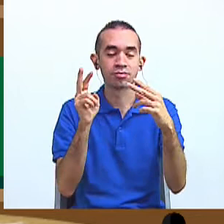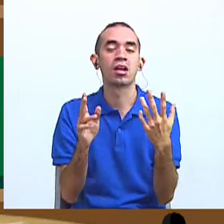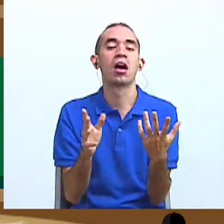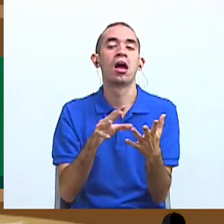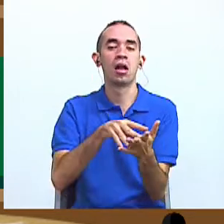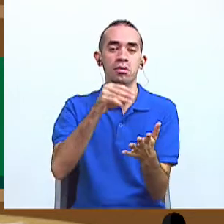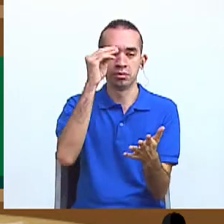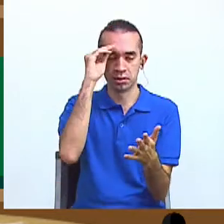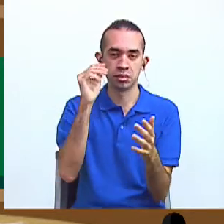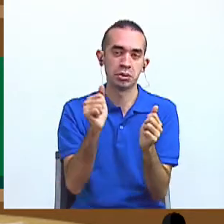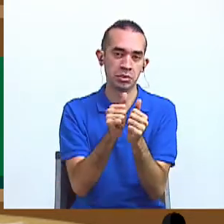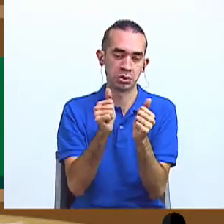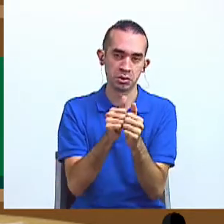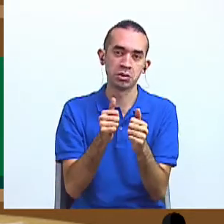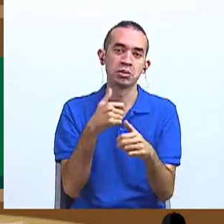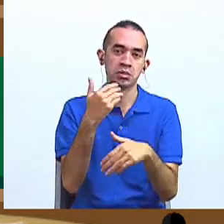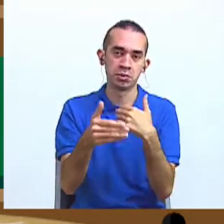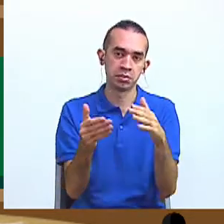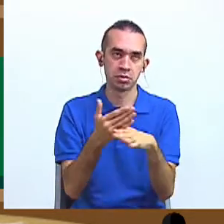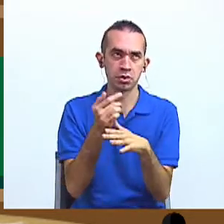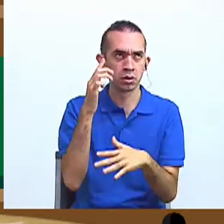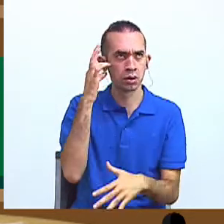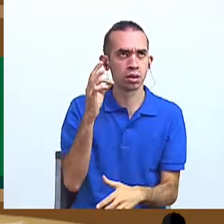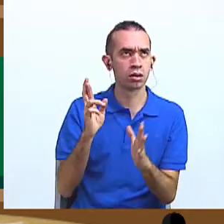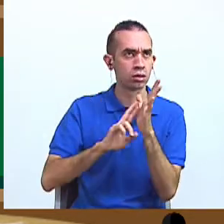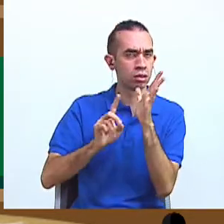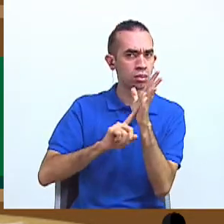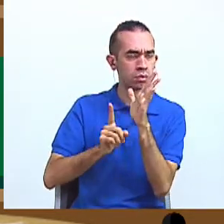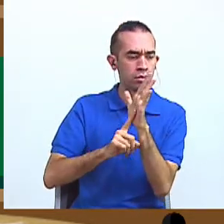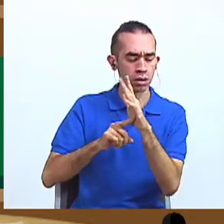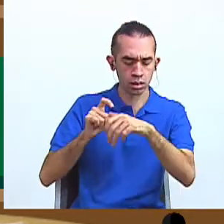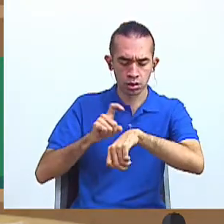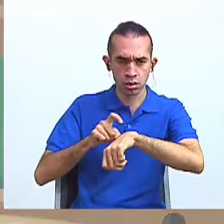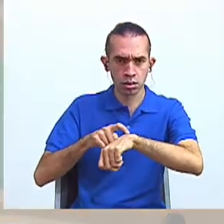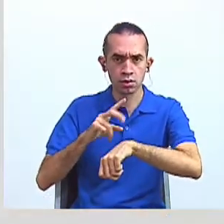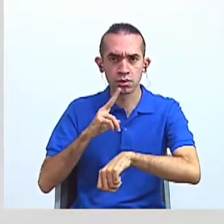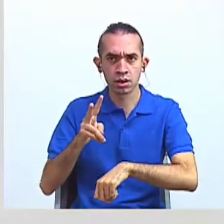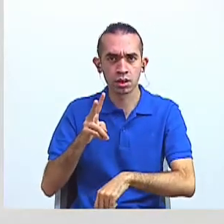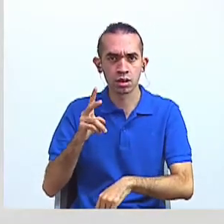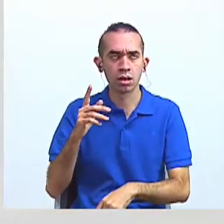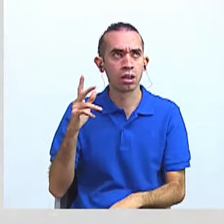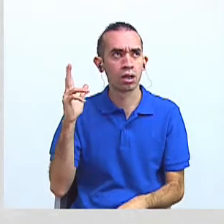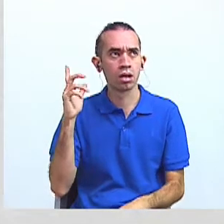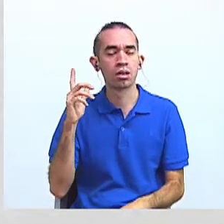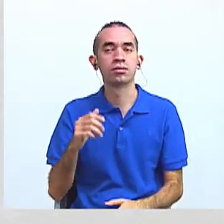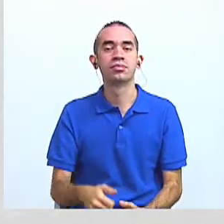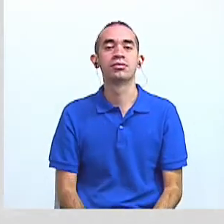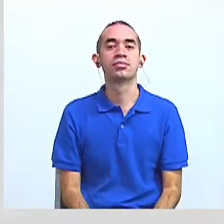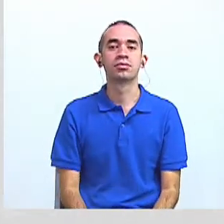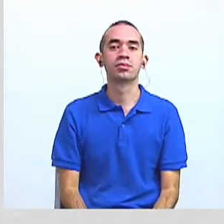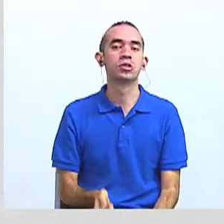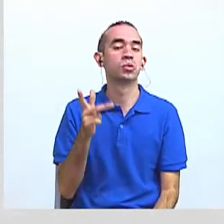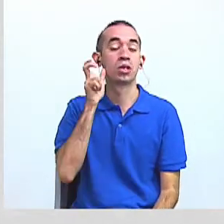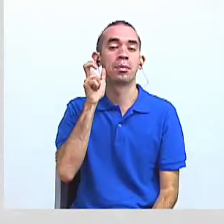aprendizaje, porque yo creo que ya va a sonar el timbre. Sí, ¿verdad, señor productor? Que ya suena el timbre.